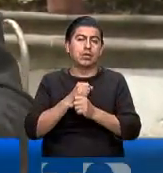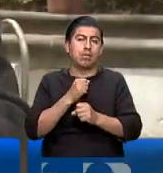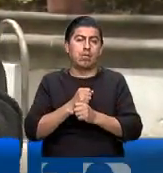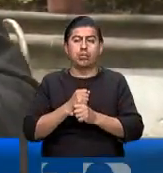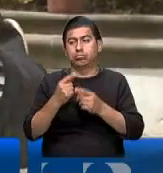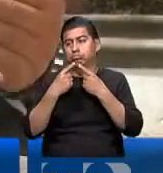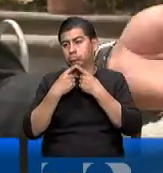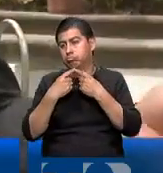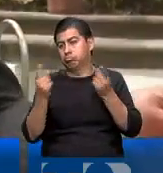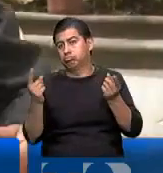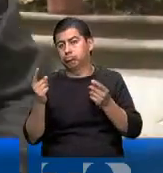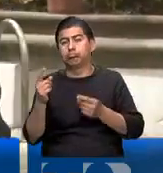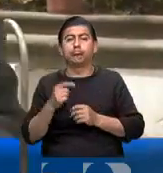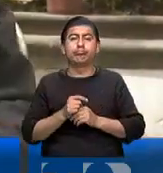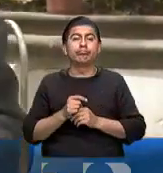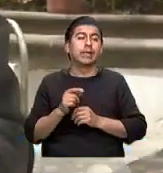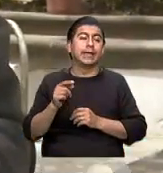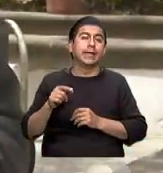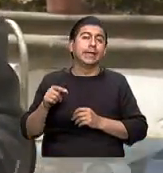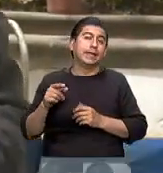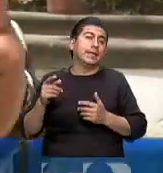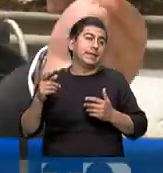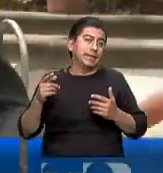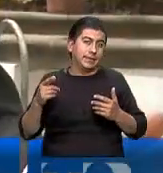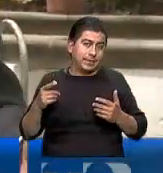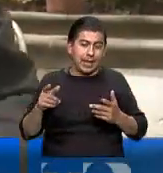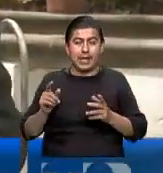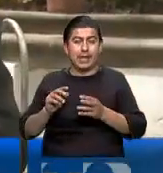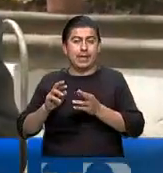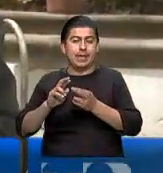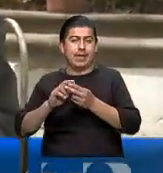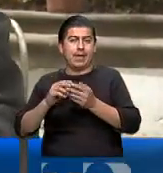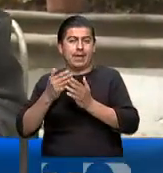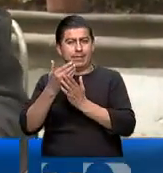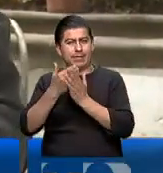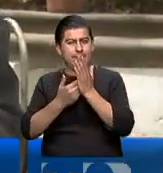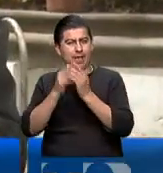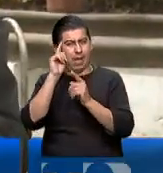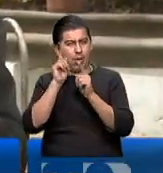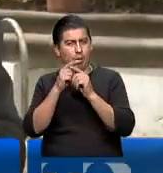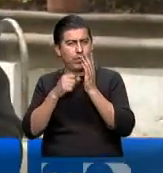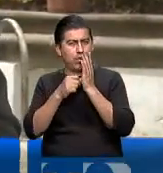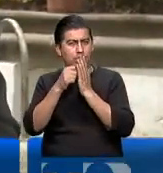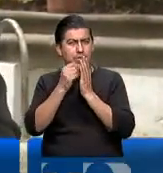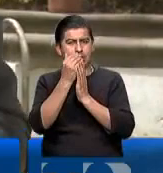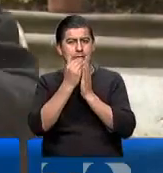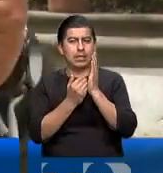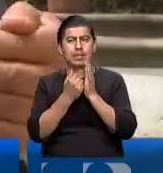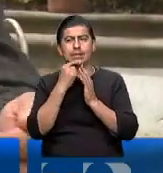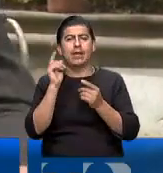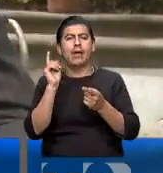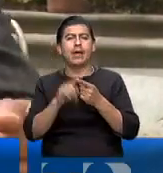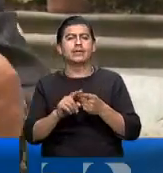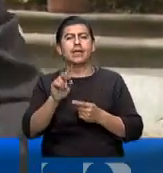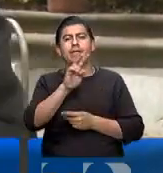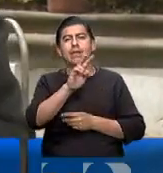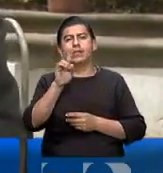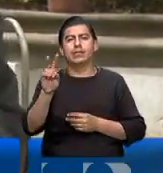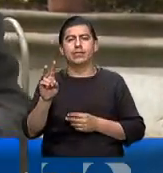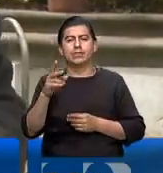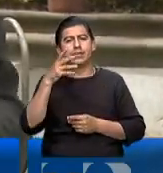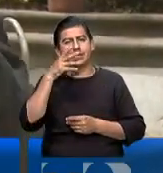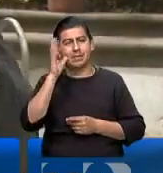fue reformado el acuerdo ministerial vigente hasta el momento dando un plazo hasta el 22 de